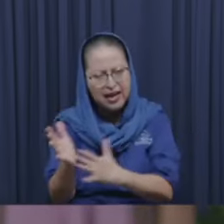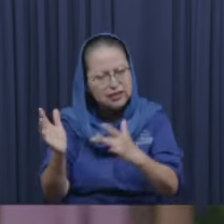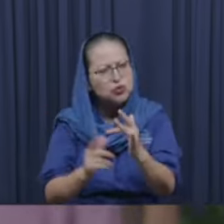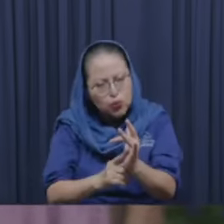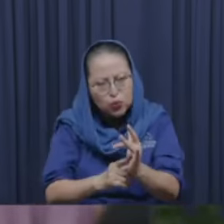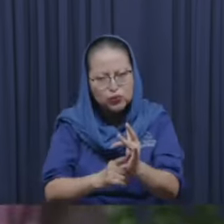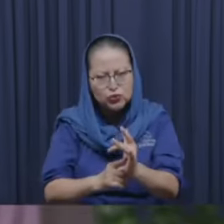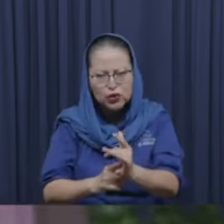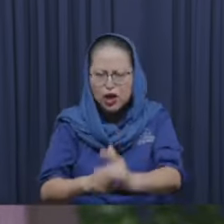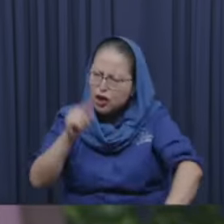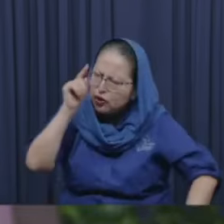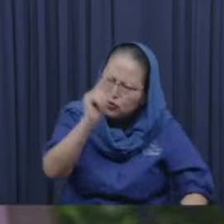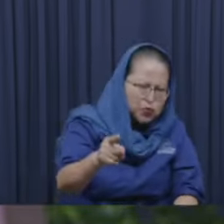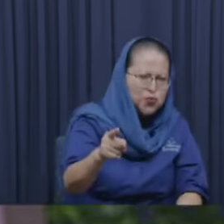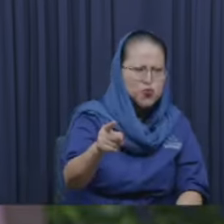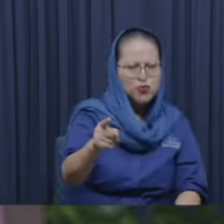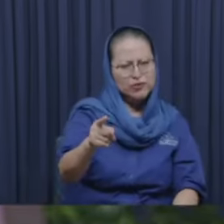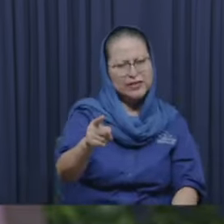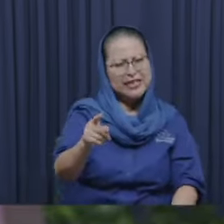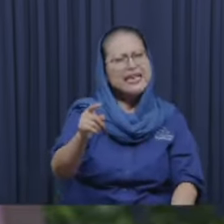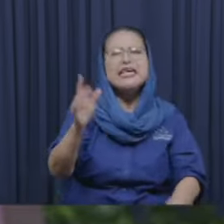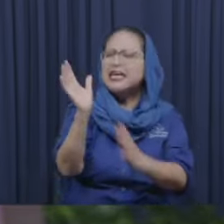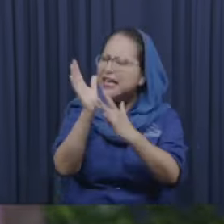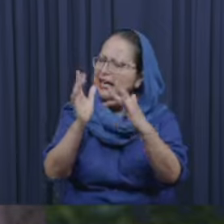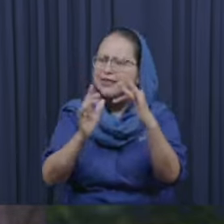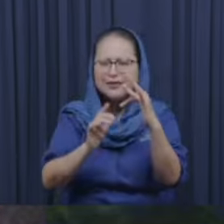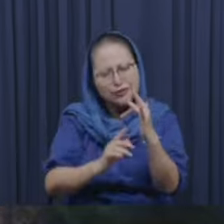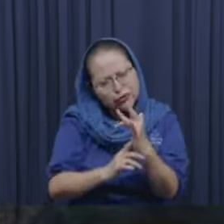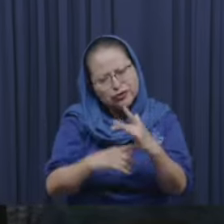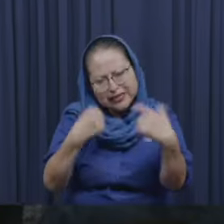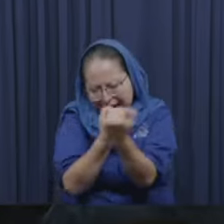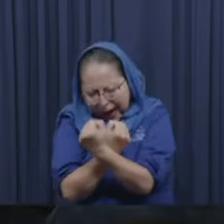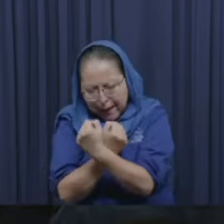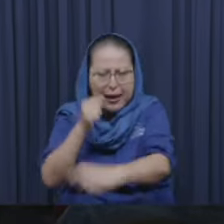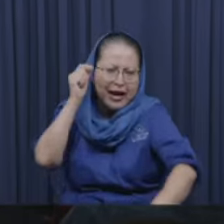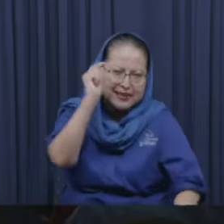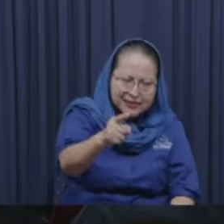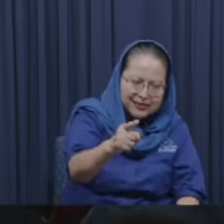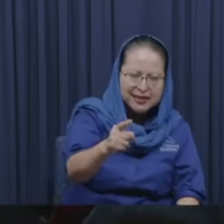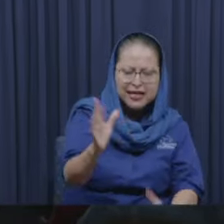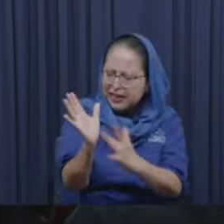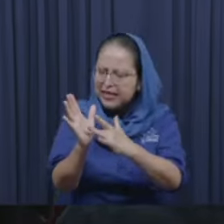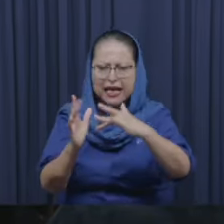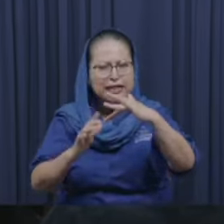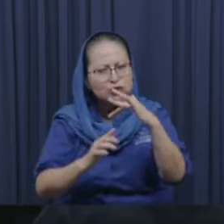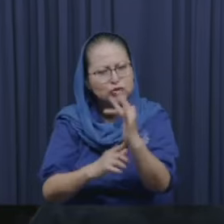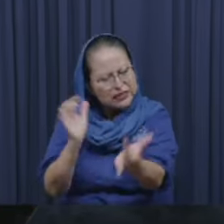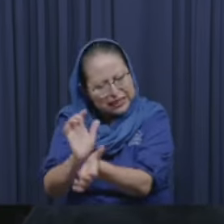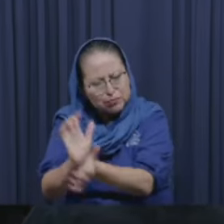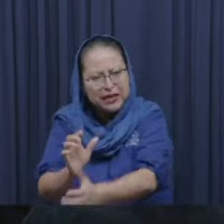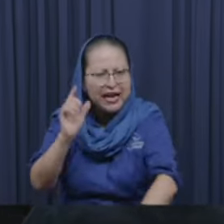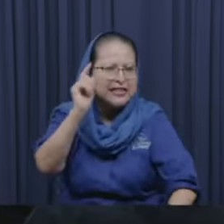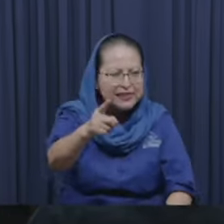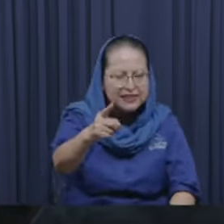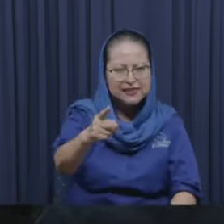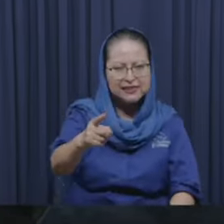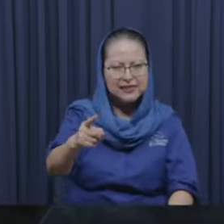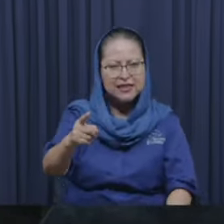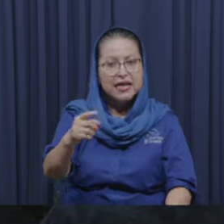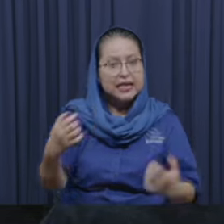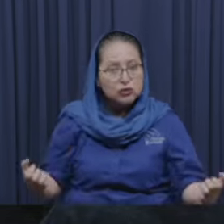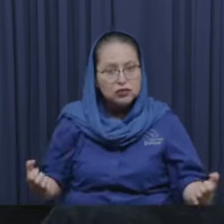Cristo Y entonces él en su inmensurable inmedible amor se